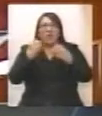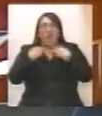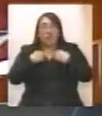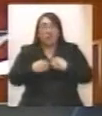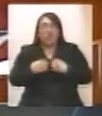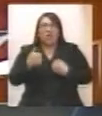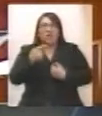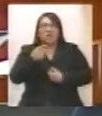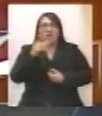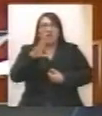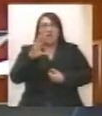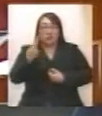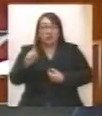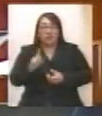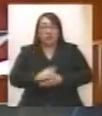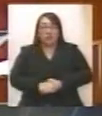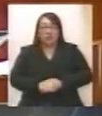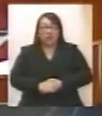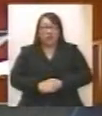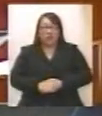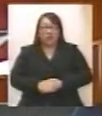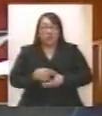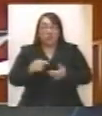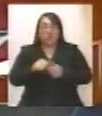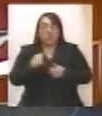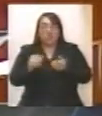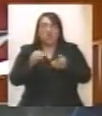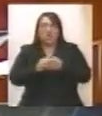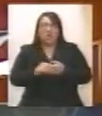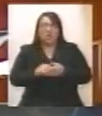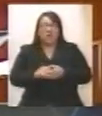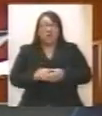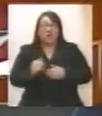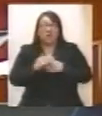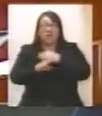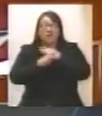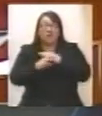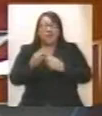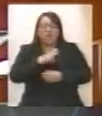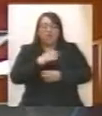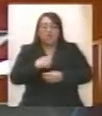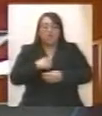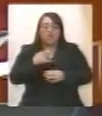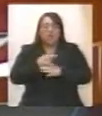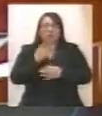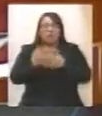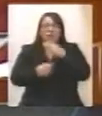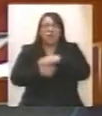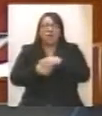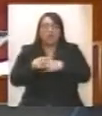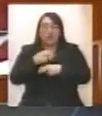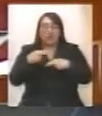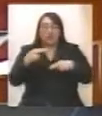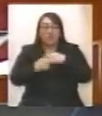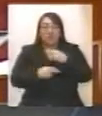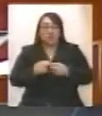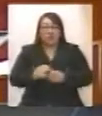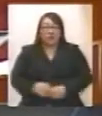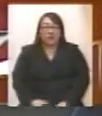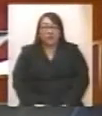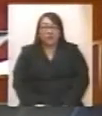a 151, lo que reforzará la presencia en la defensa del Estado contra la corrupción a nivel nacional.